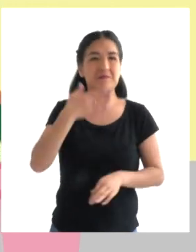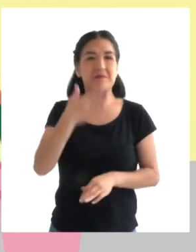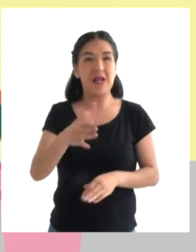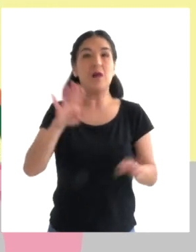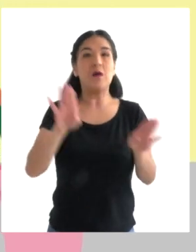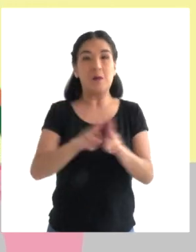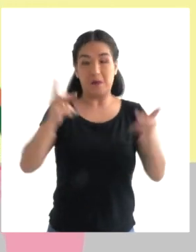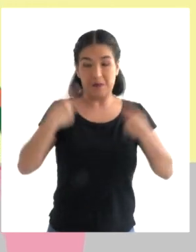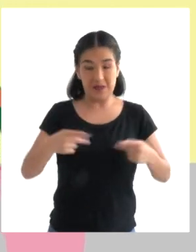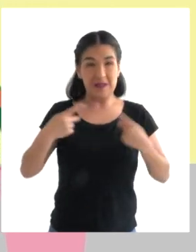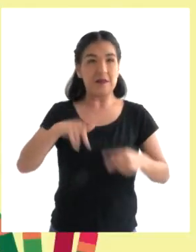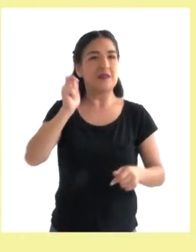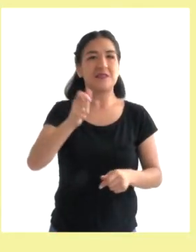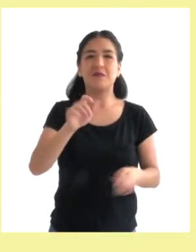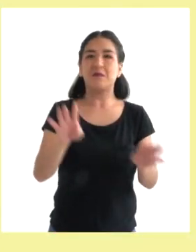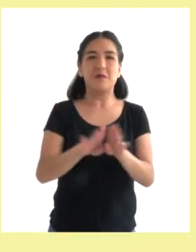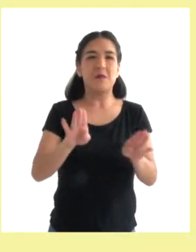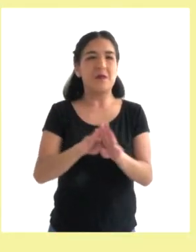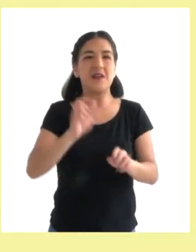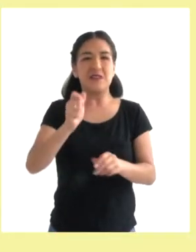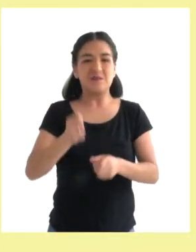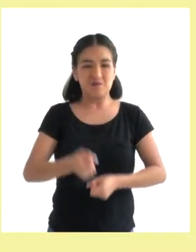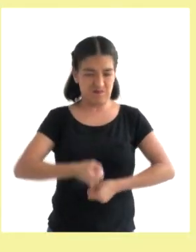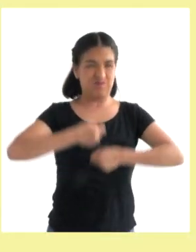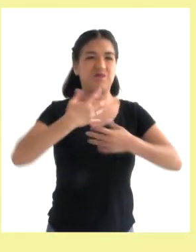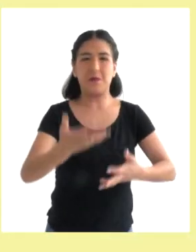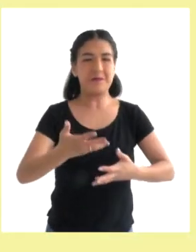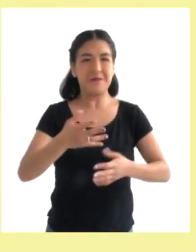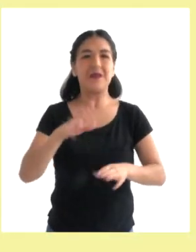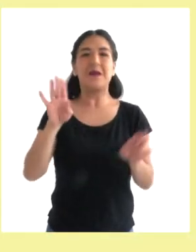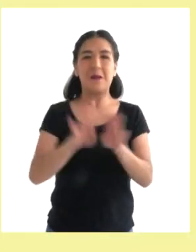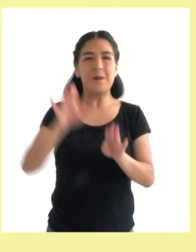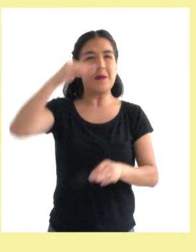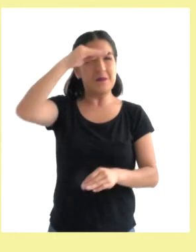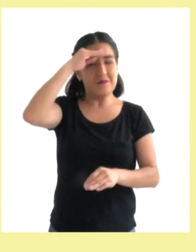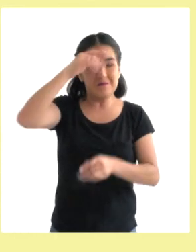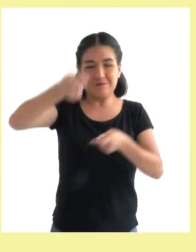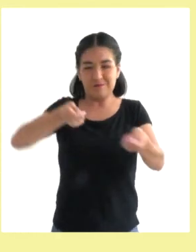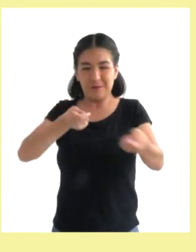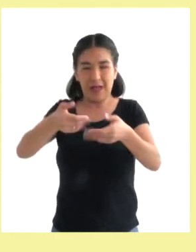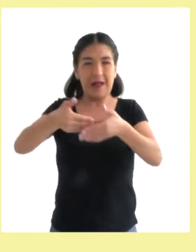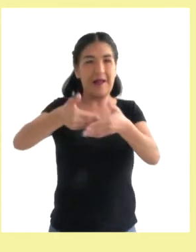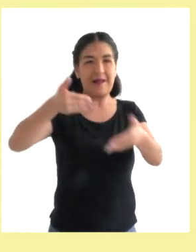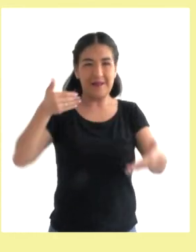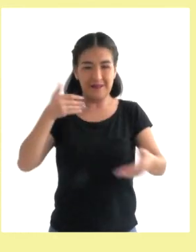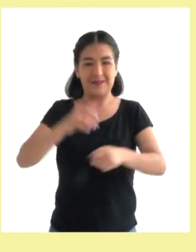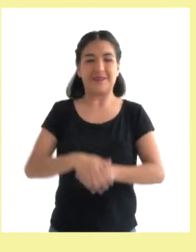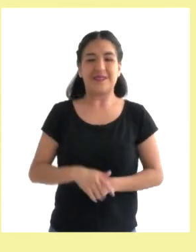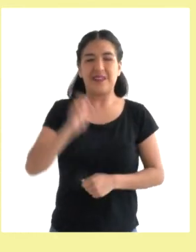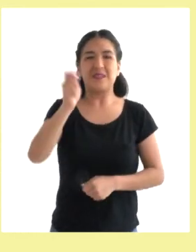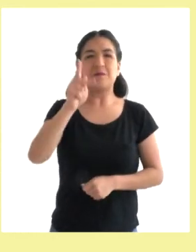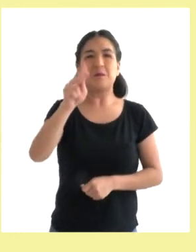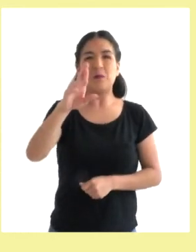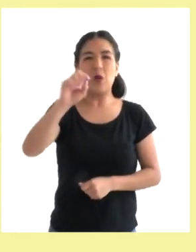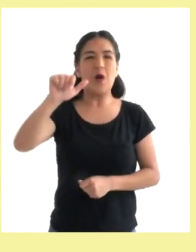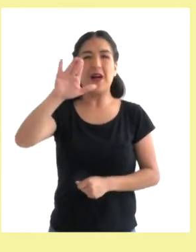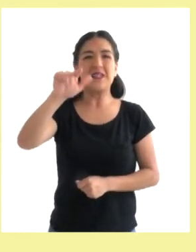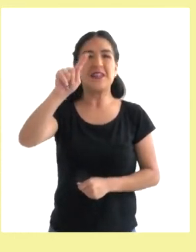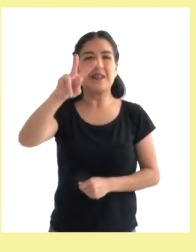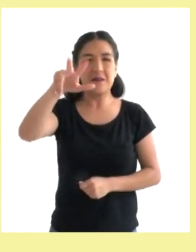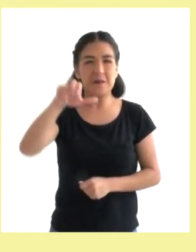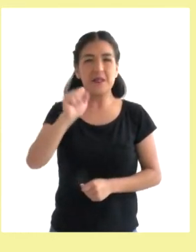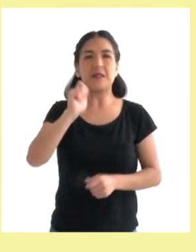jamás o casi nunca actúan impulsivamente. Analicemos las palabras clave de la proactividad. Las personas